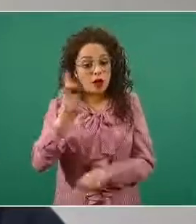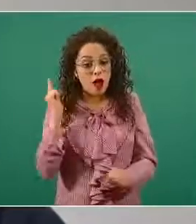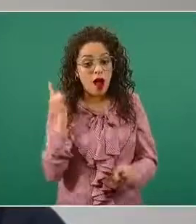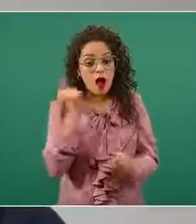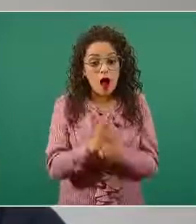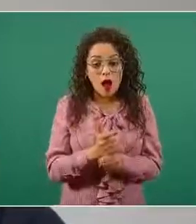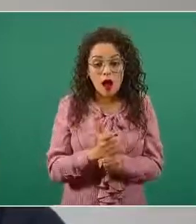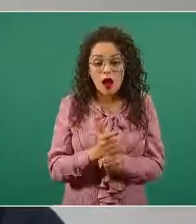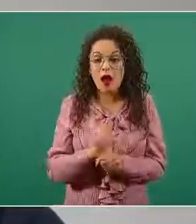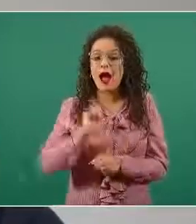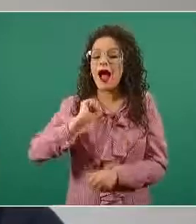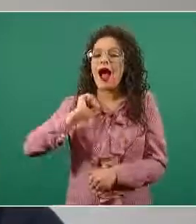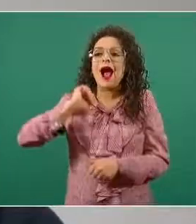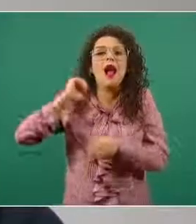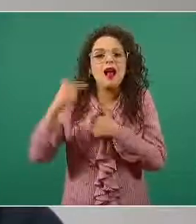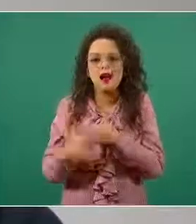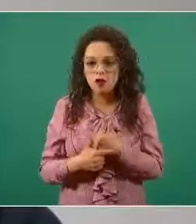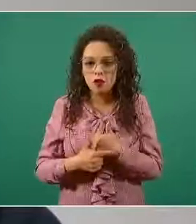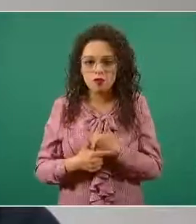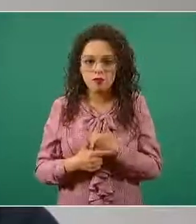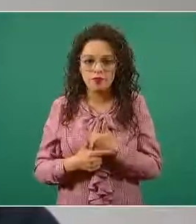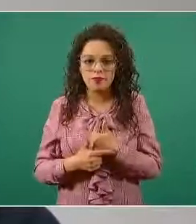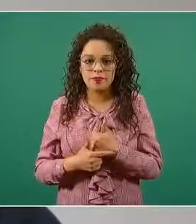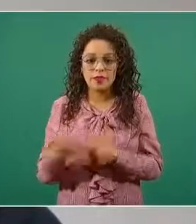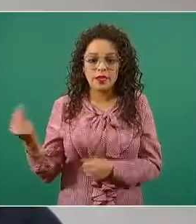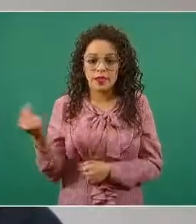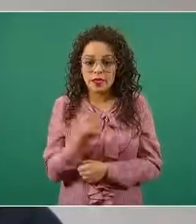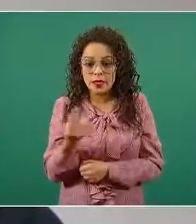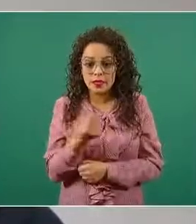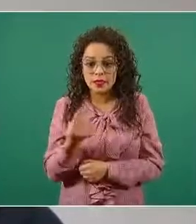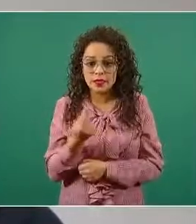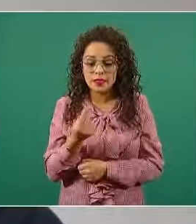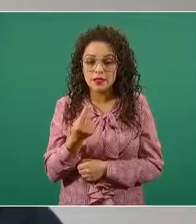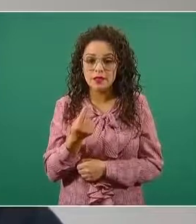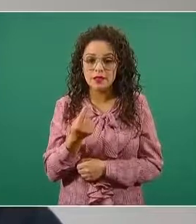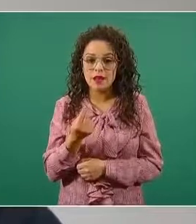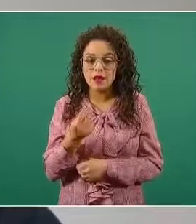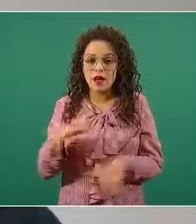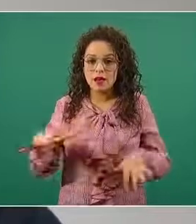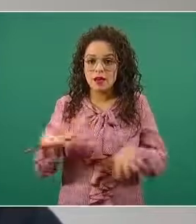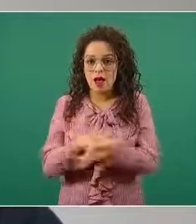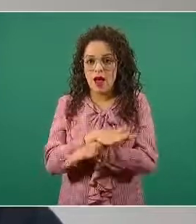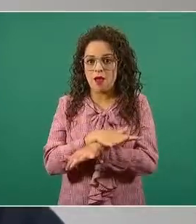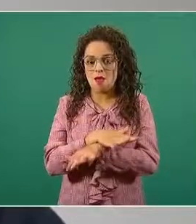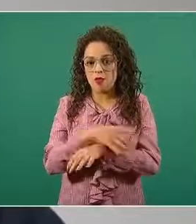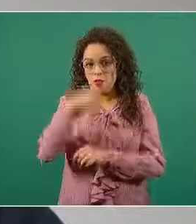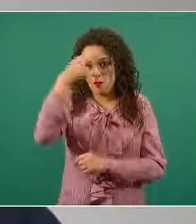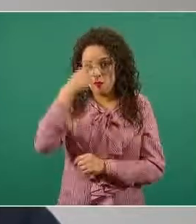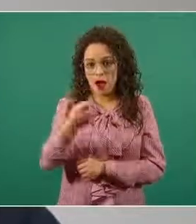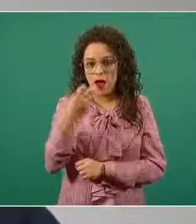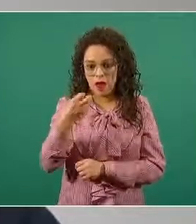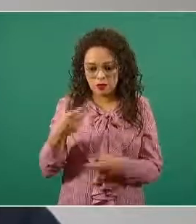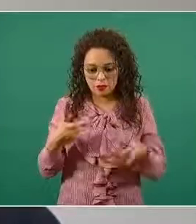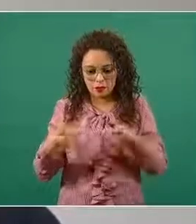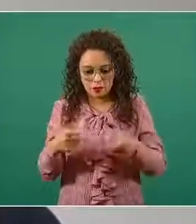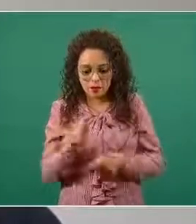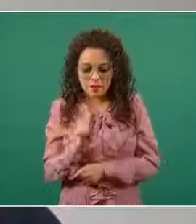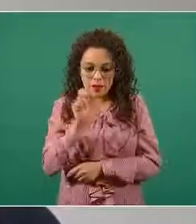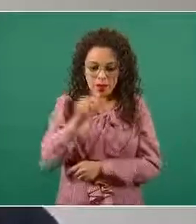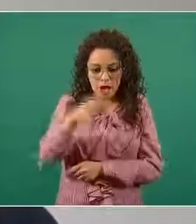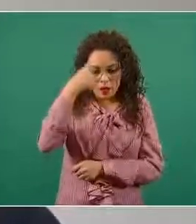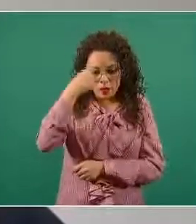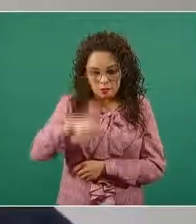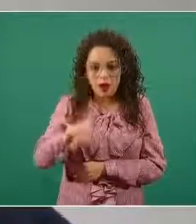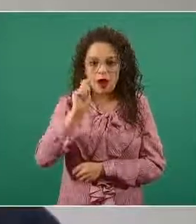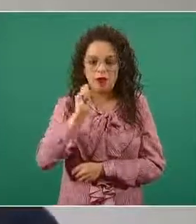alguna necesidad, obviamente, de producir cambios en el plan nacional, se haga de manera